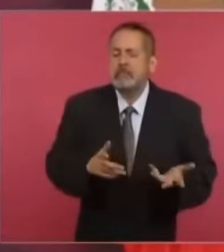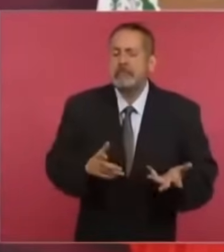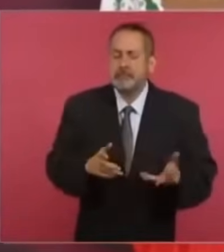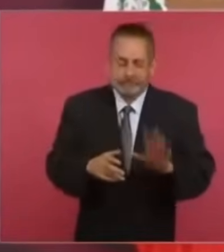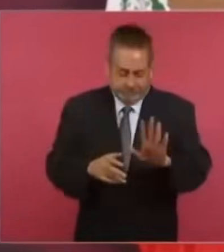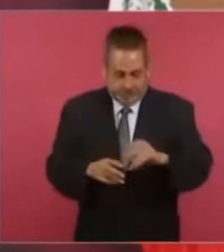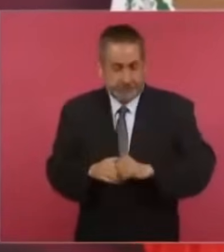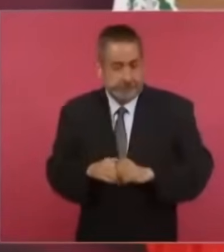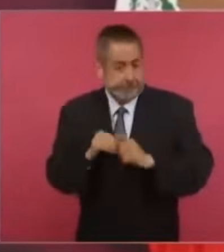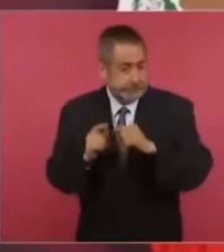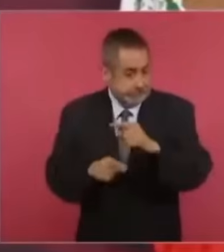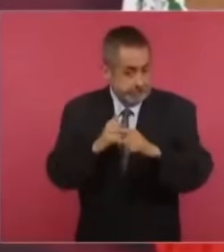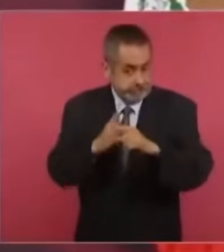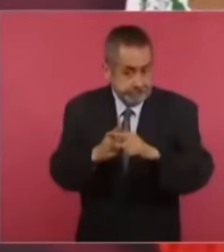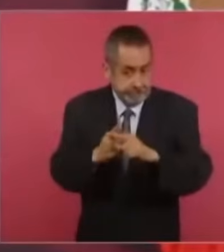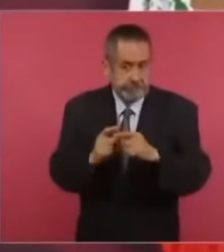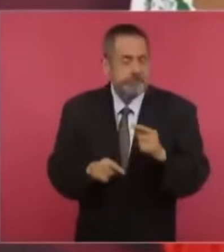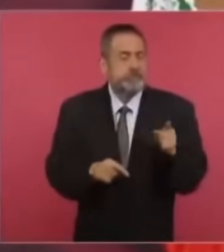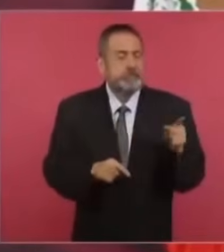aparte,